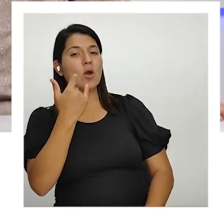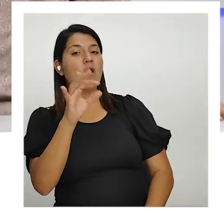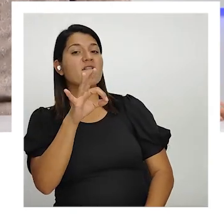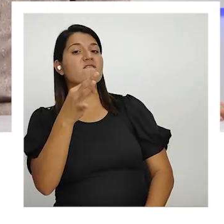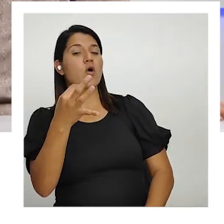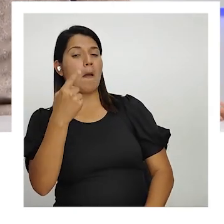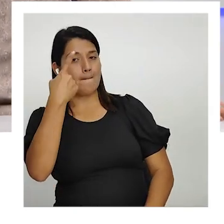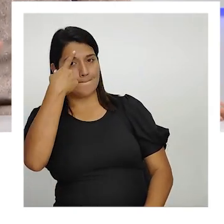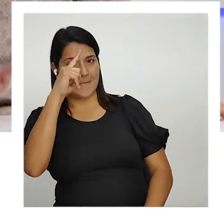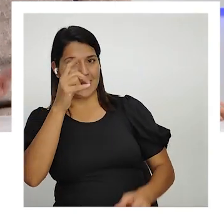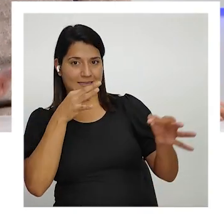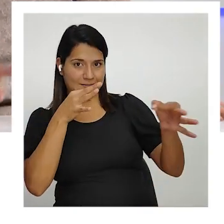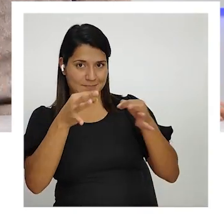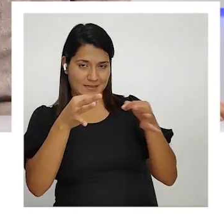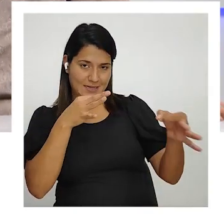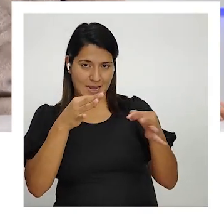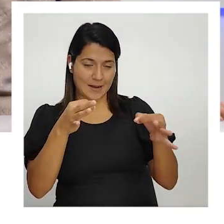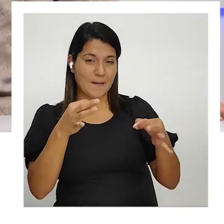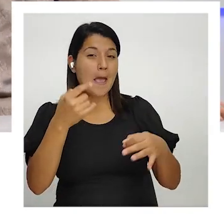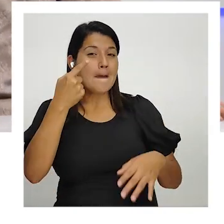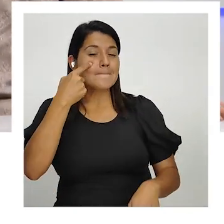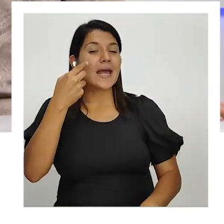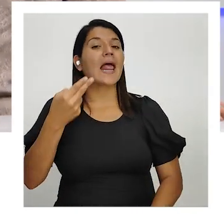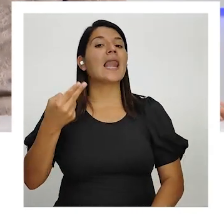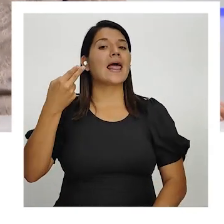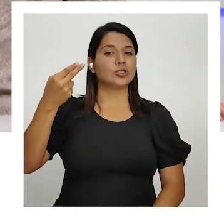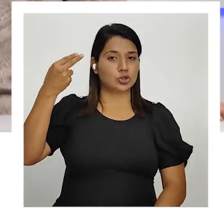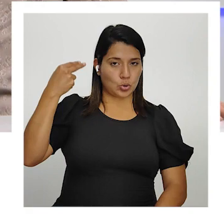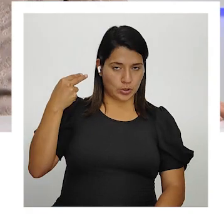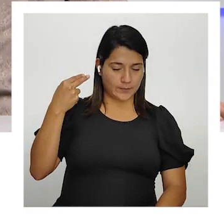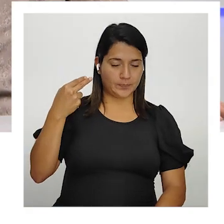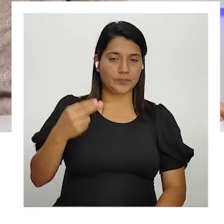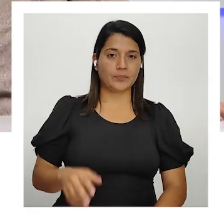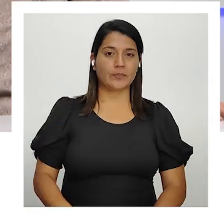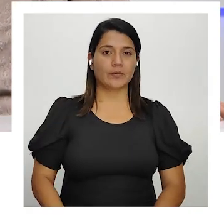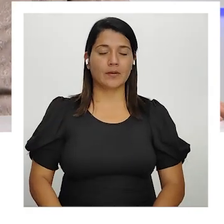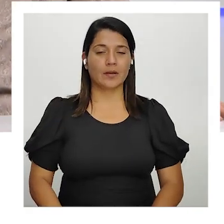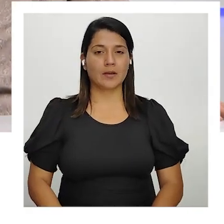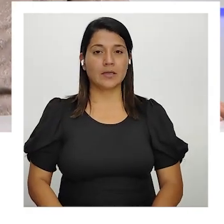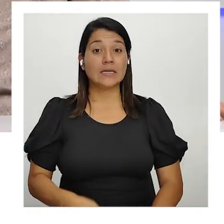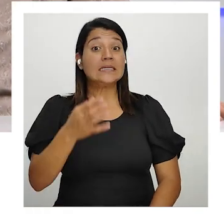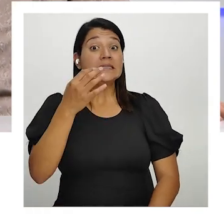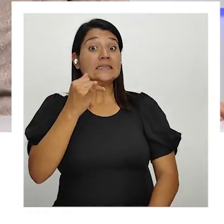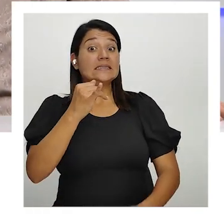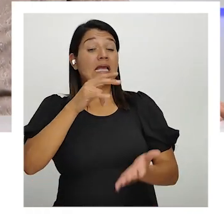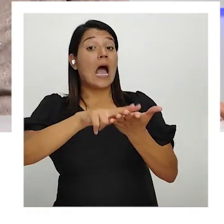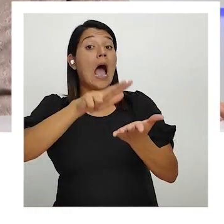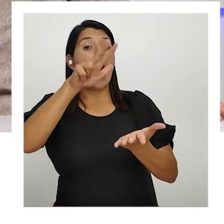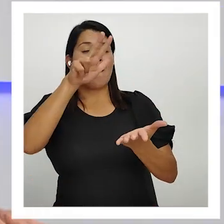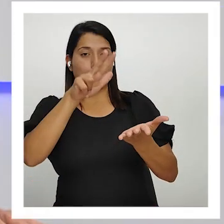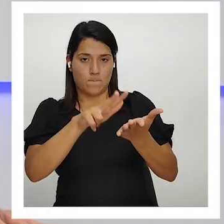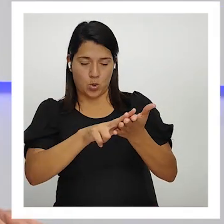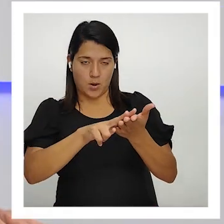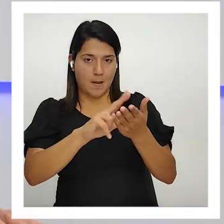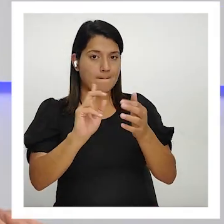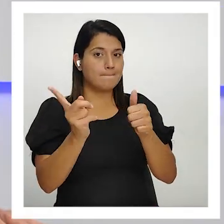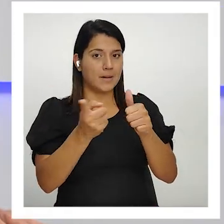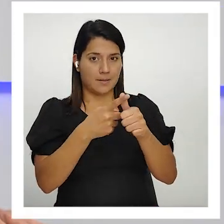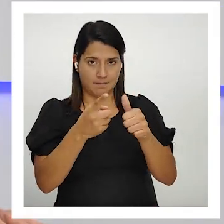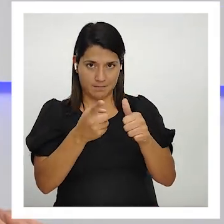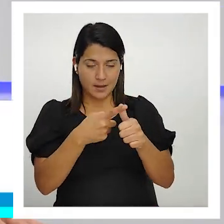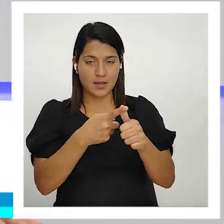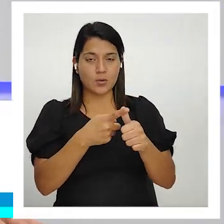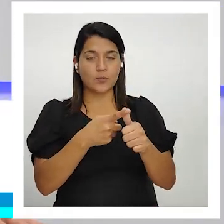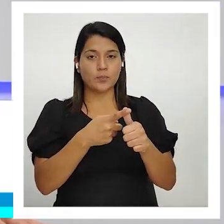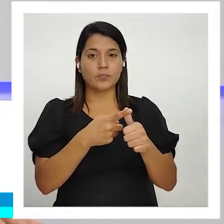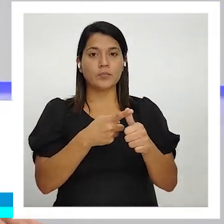ver en la historia lo que ha pasado. Si se aprueba en un primer momento una cuota, que